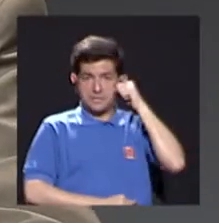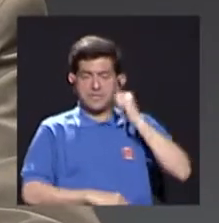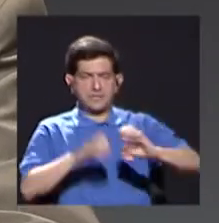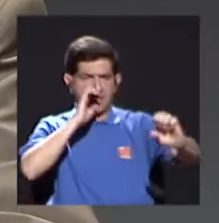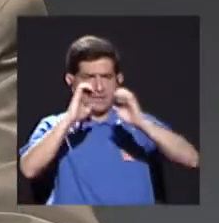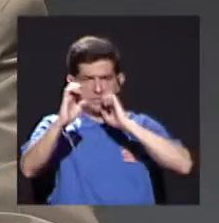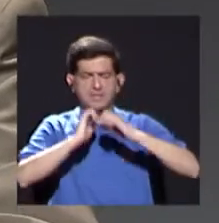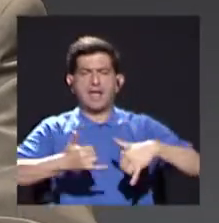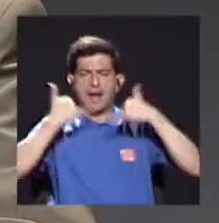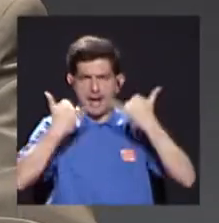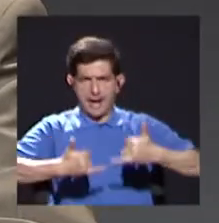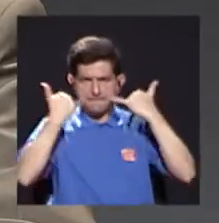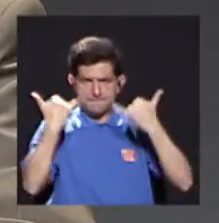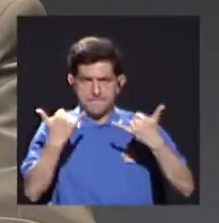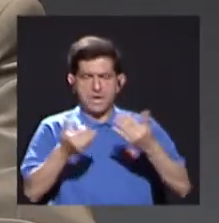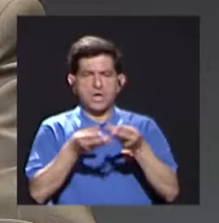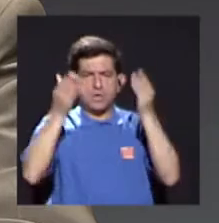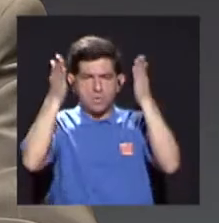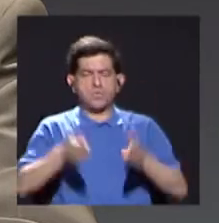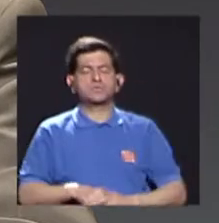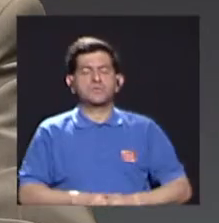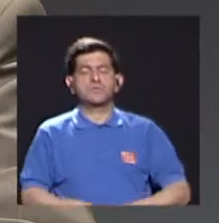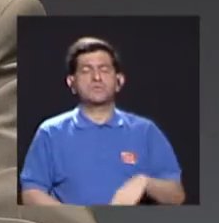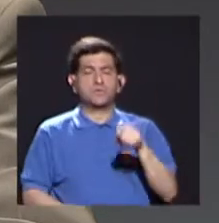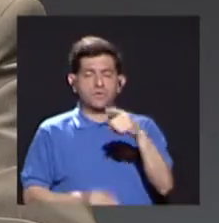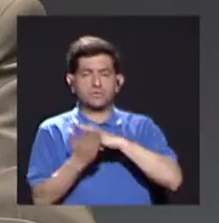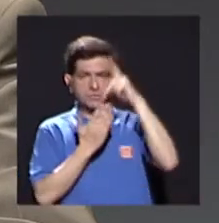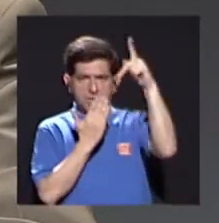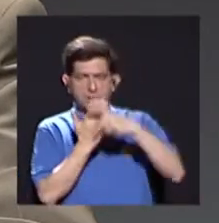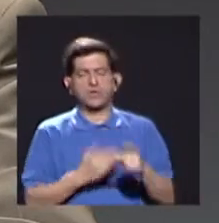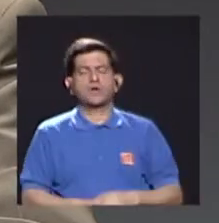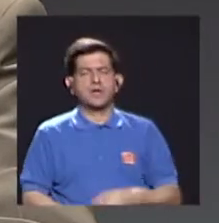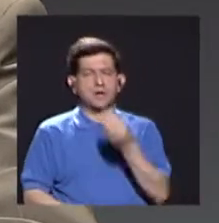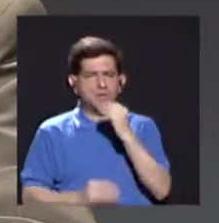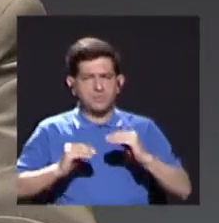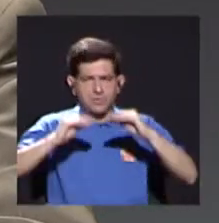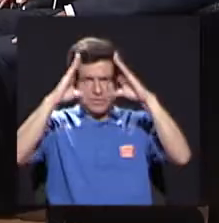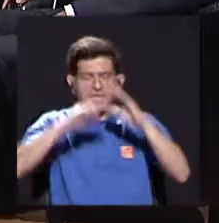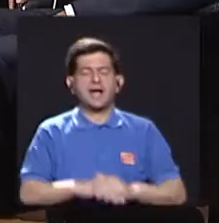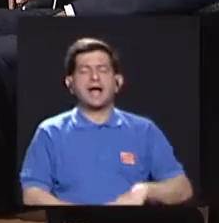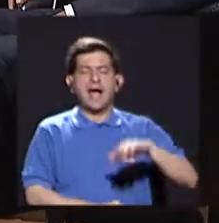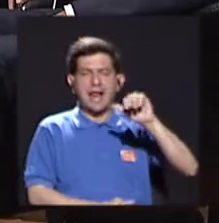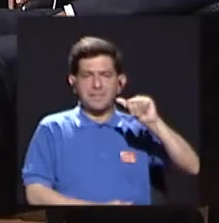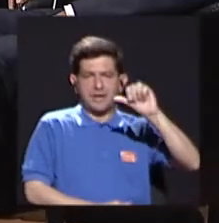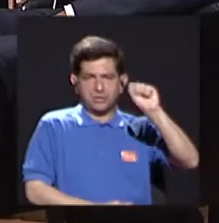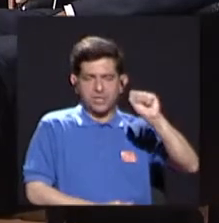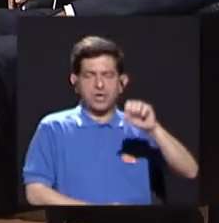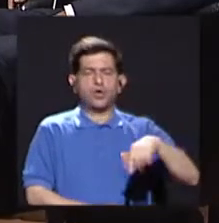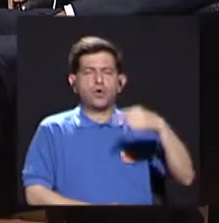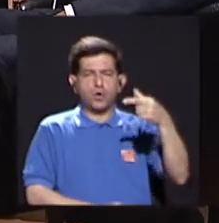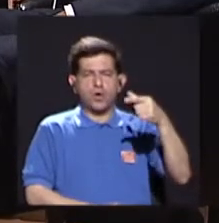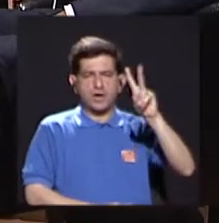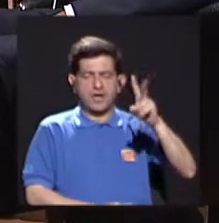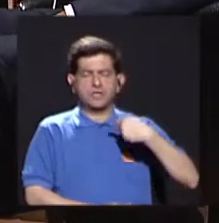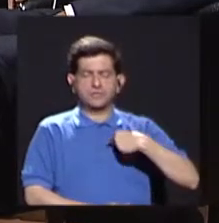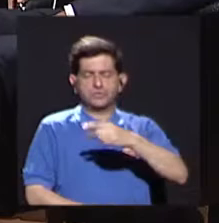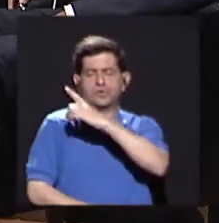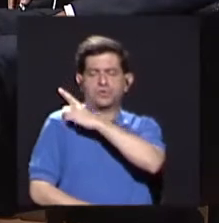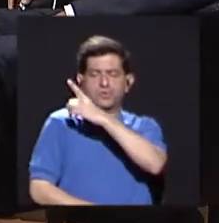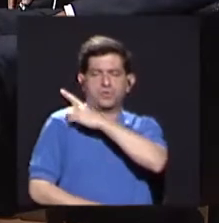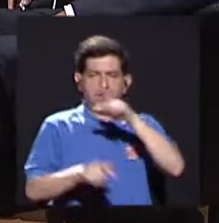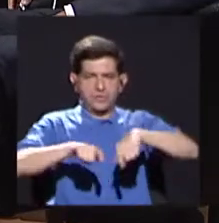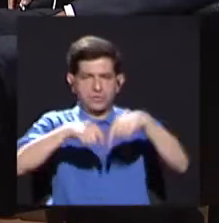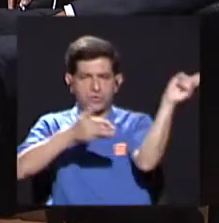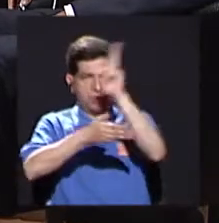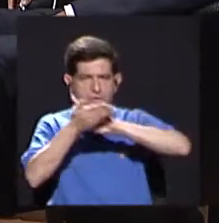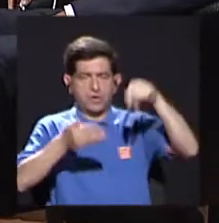entrevistado en vivo por los productores de desayunos alberto salón y gloria valerín yo participo en calidad de directores de manera universidad